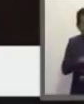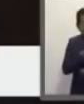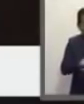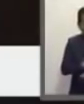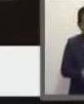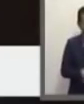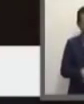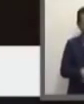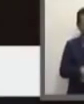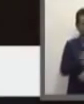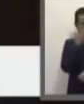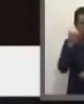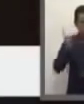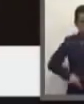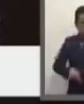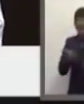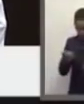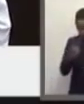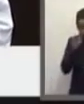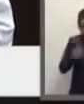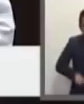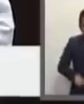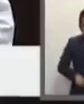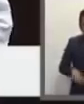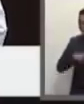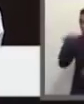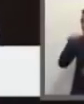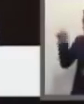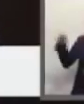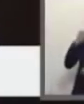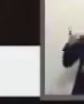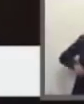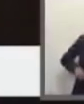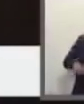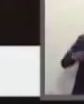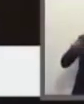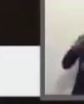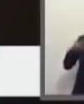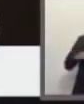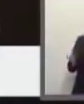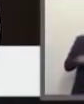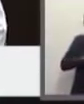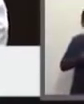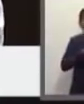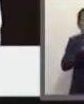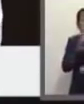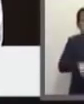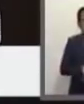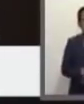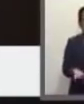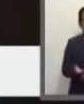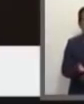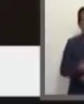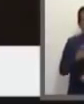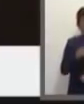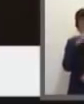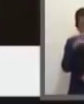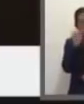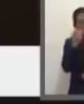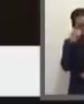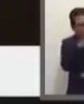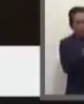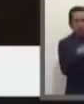ningún país del mundo se tira un aeropuerto para construir uno. Para construir un aeropuerto en el lago de Texcoco. Eso es lo que